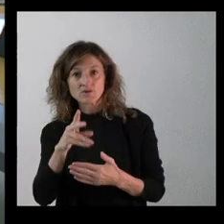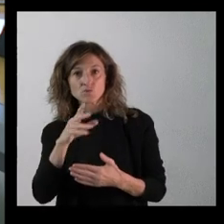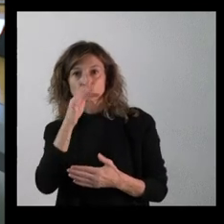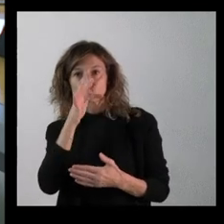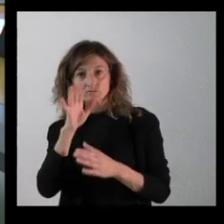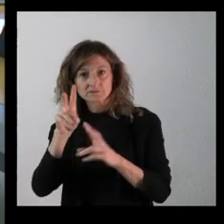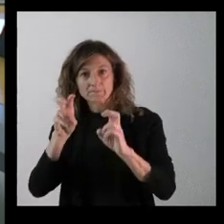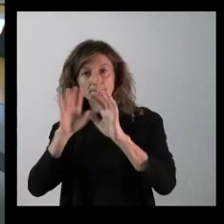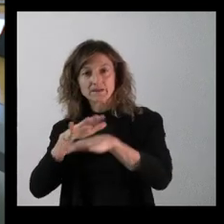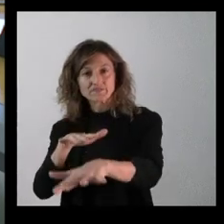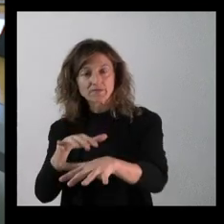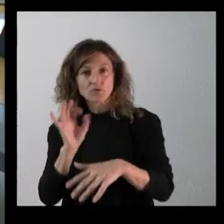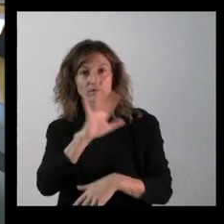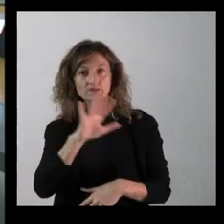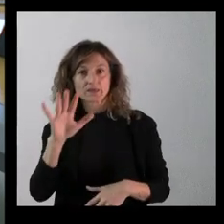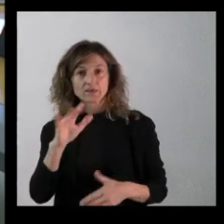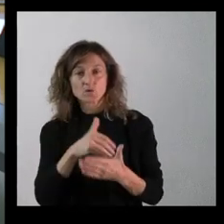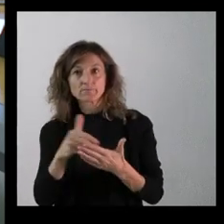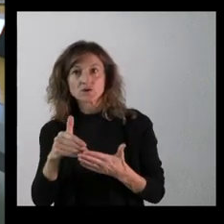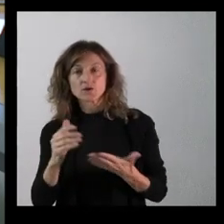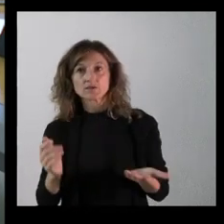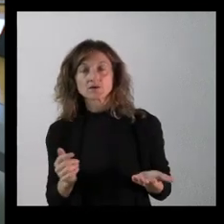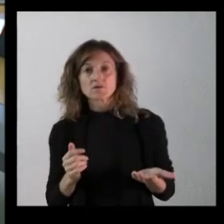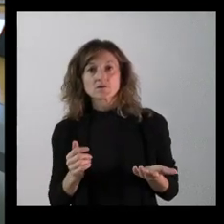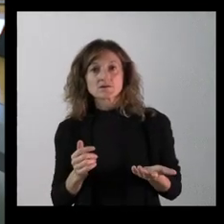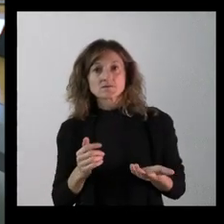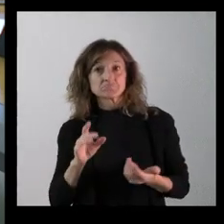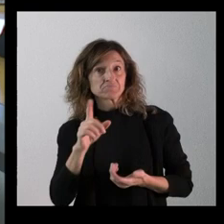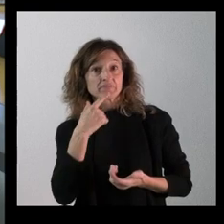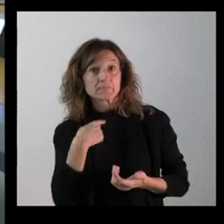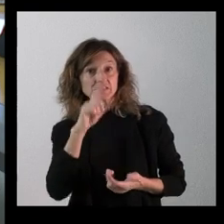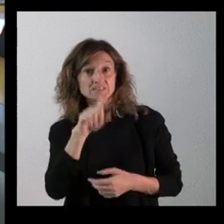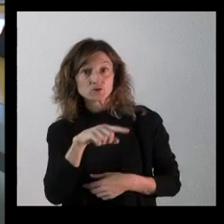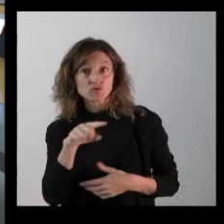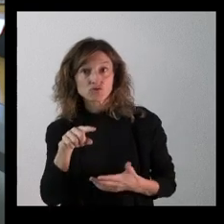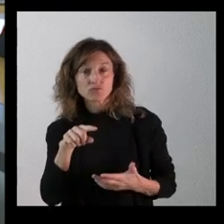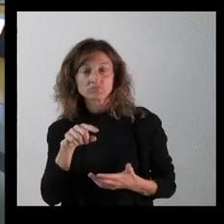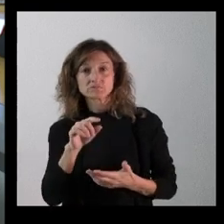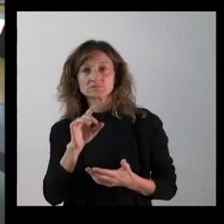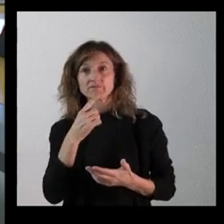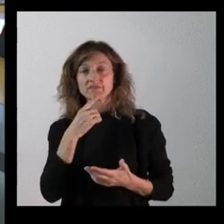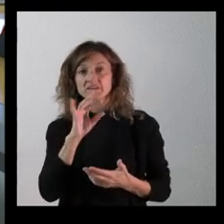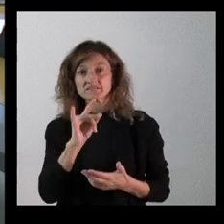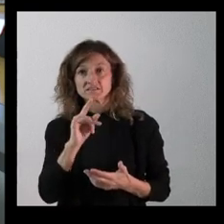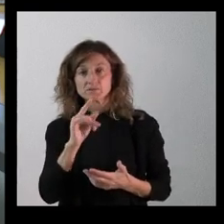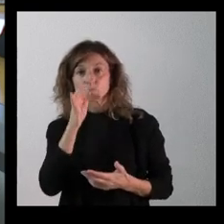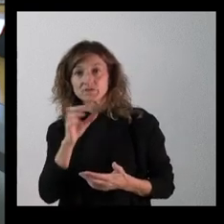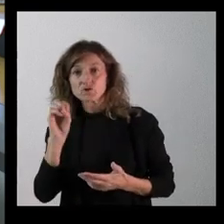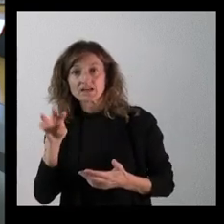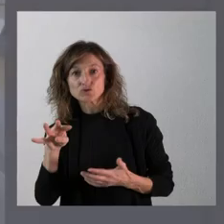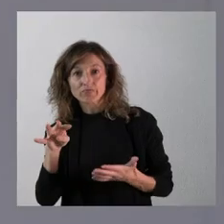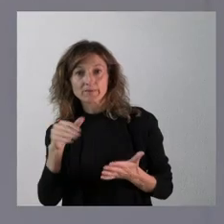y esos 55 prometidos pero en todo caso si es así está muy lejos de lo que se prometió no